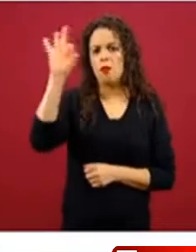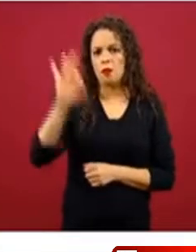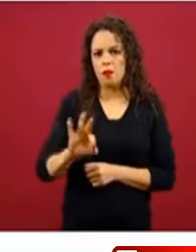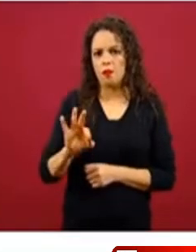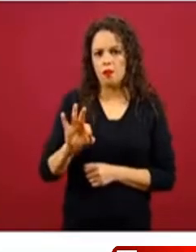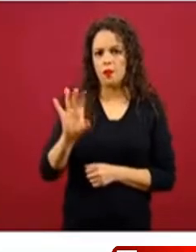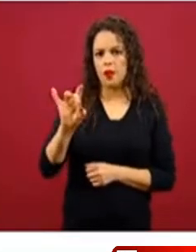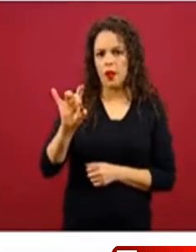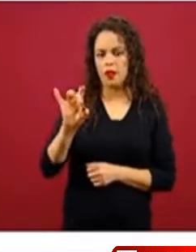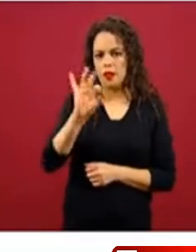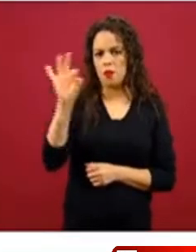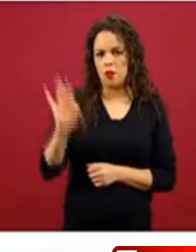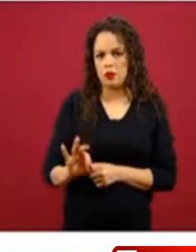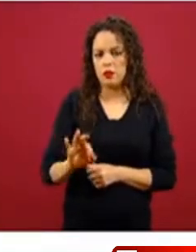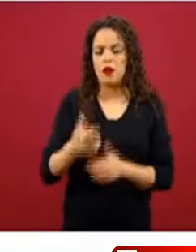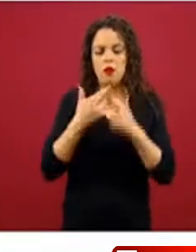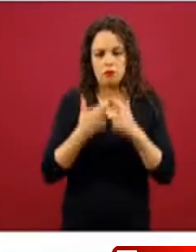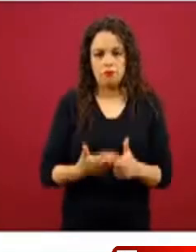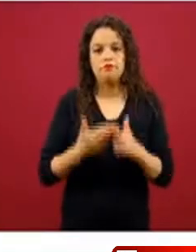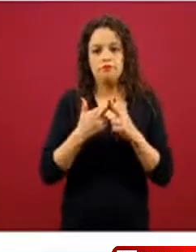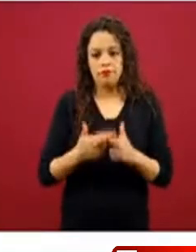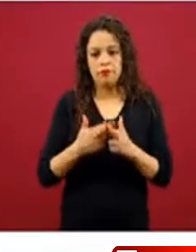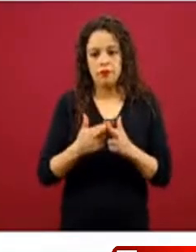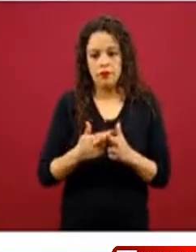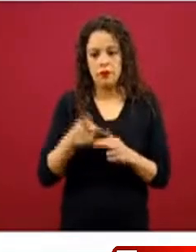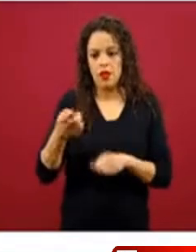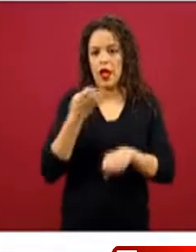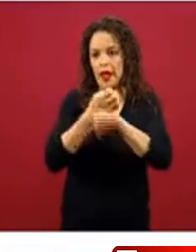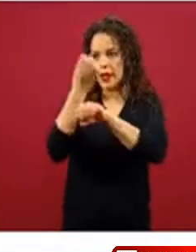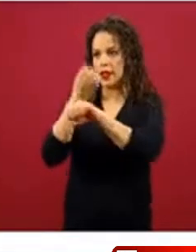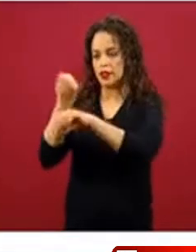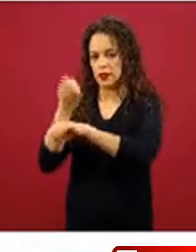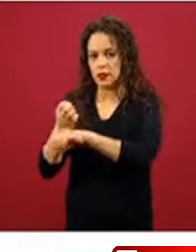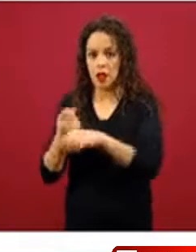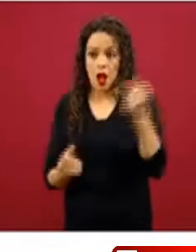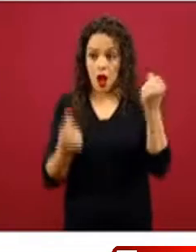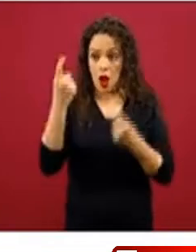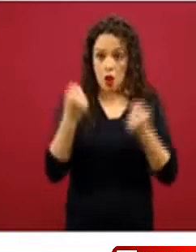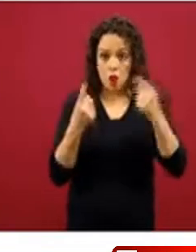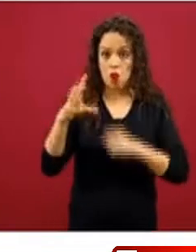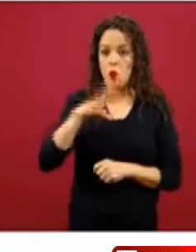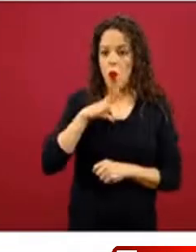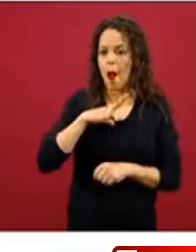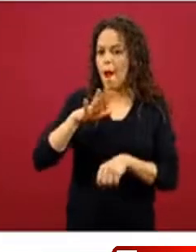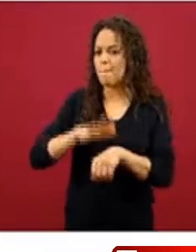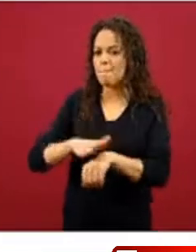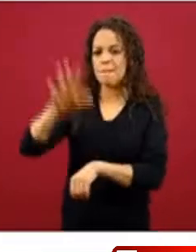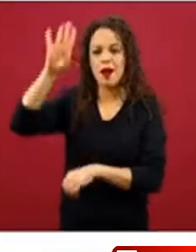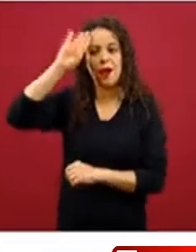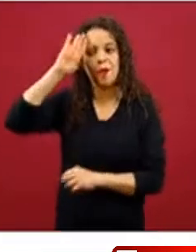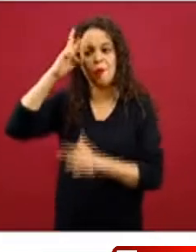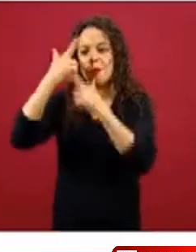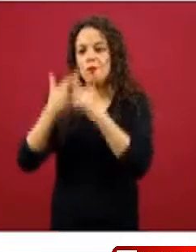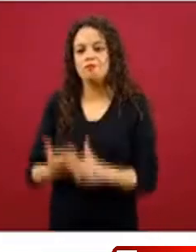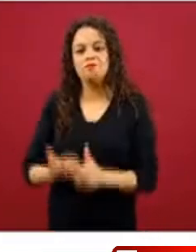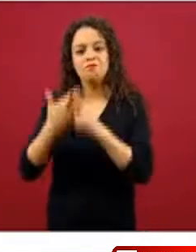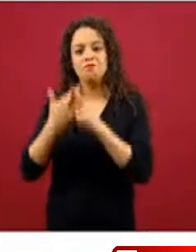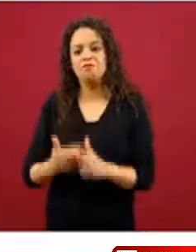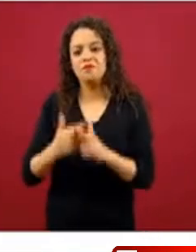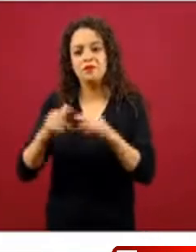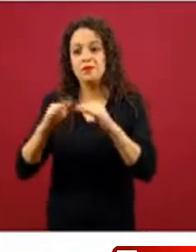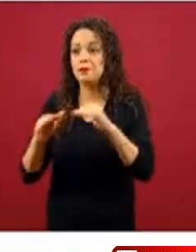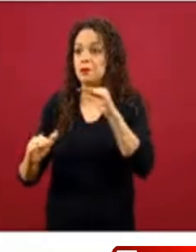entidades federativas, la mayoría de ellas inclusive con mayor disponibilidad o una disponibilidad por arriba